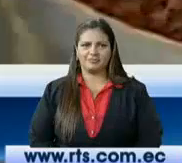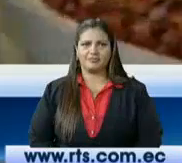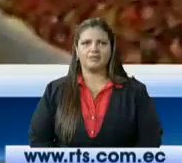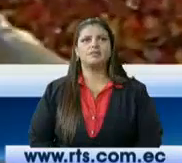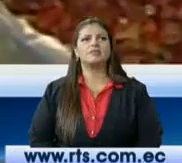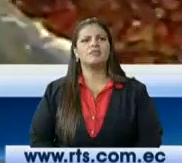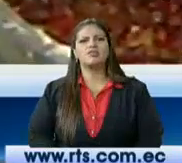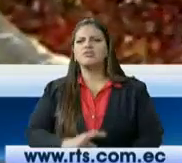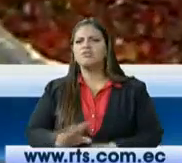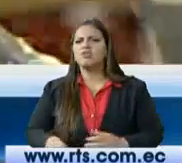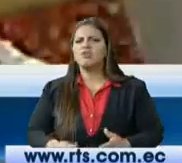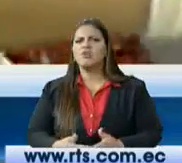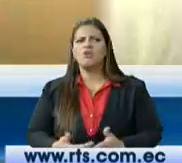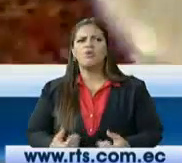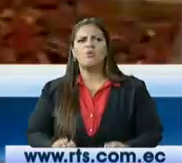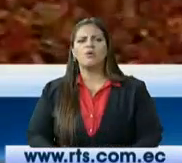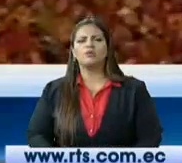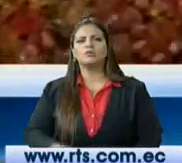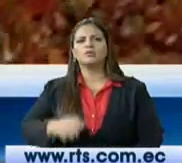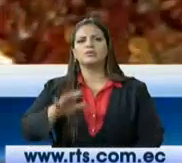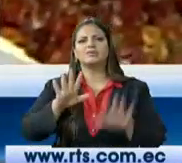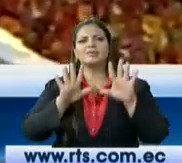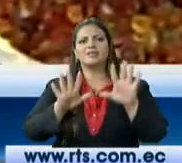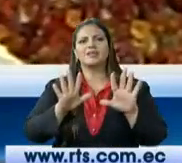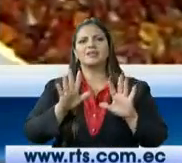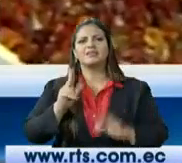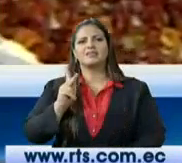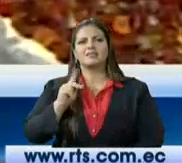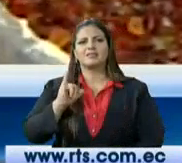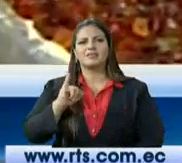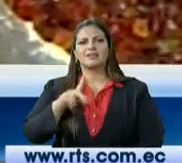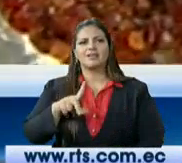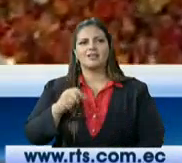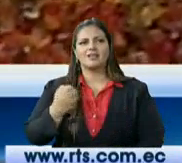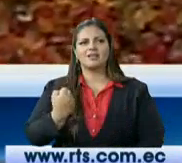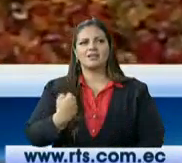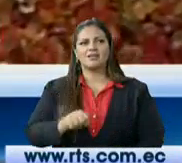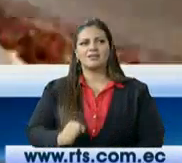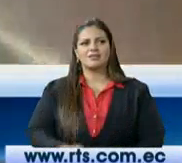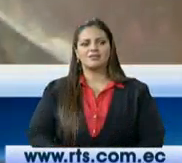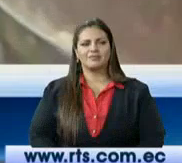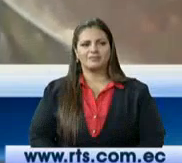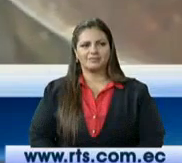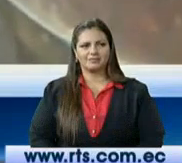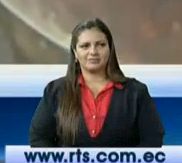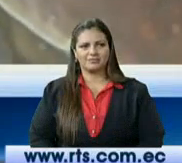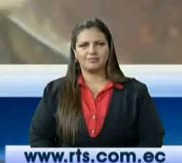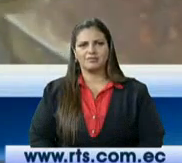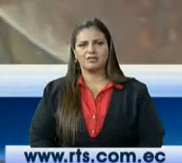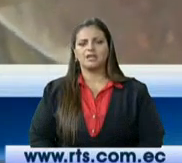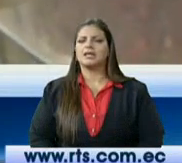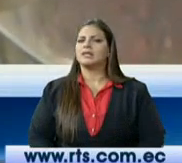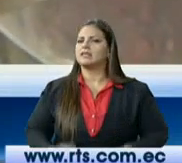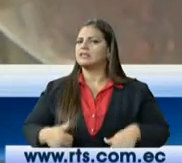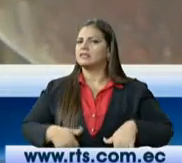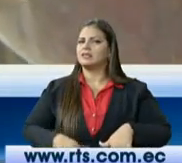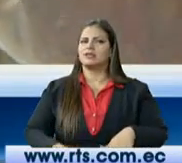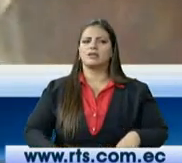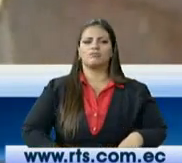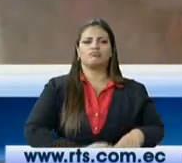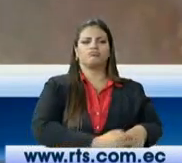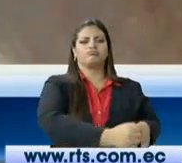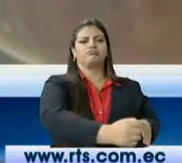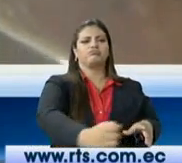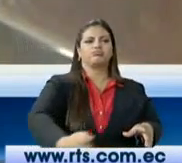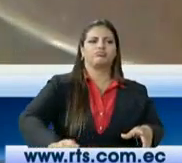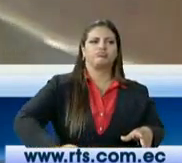kilos. 10 kilos de frutas confitadas. Ya, ahora, ¿cuál es el siguiente paso? El siguiente paso es para mezclar la fruta.